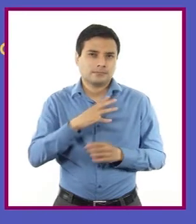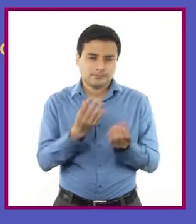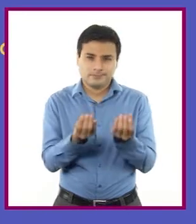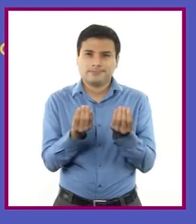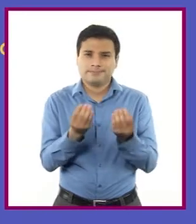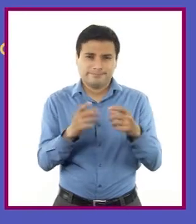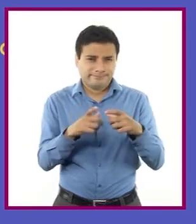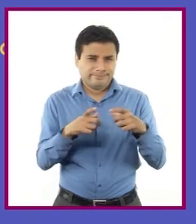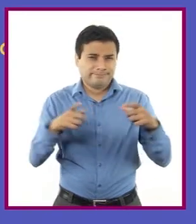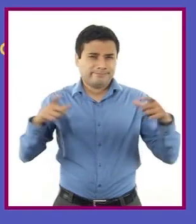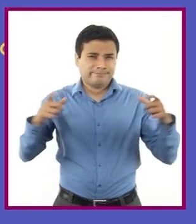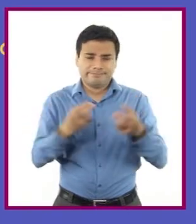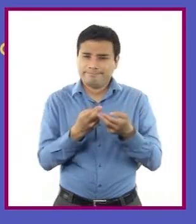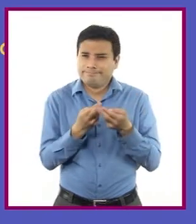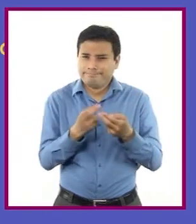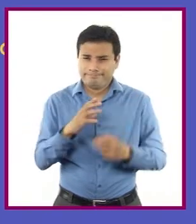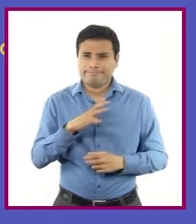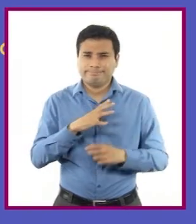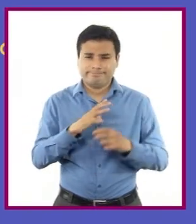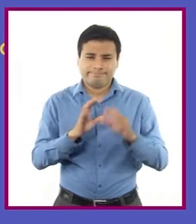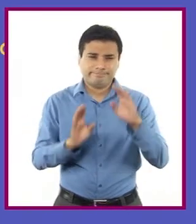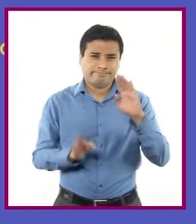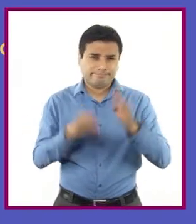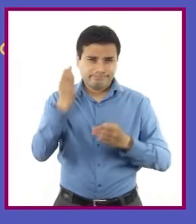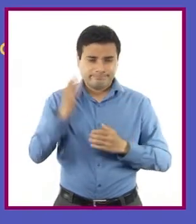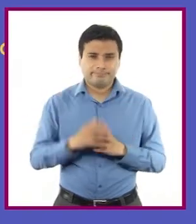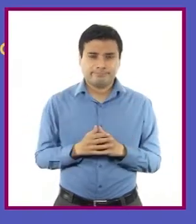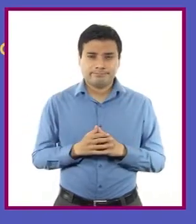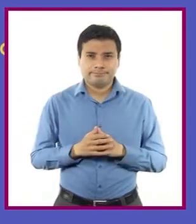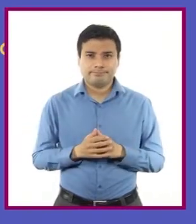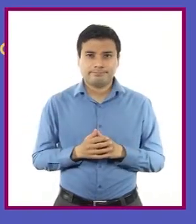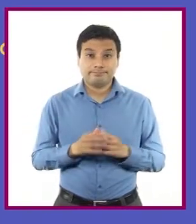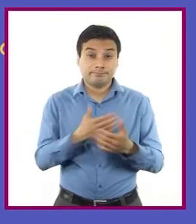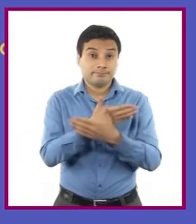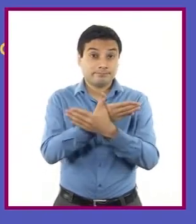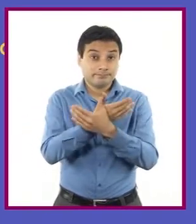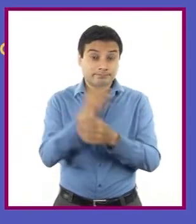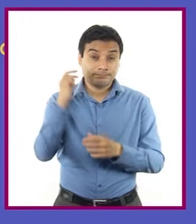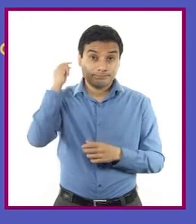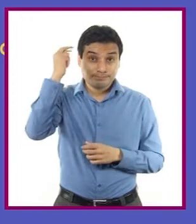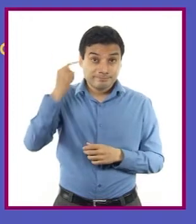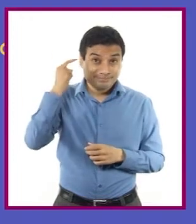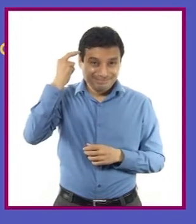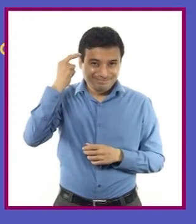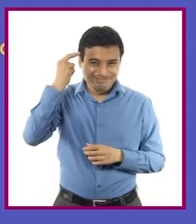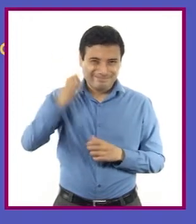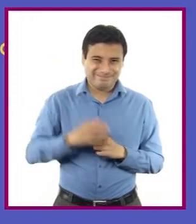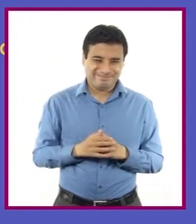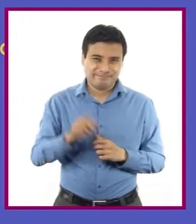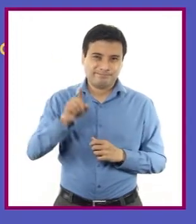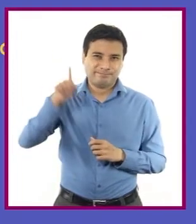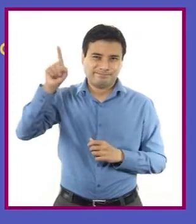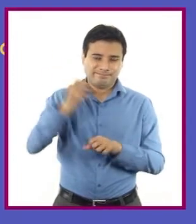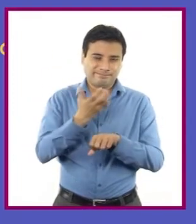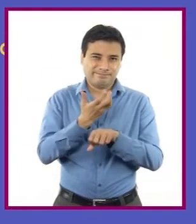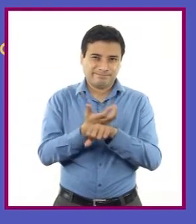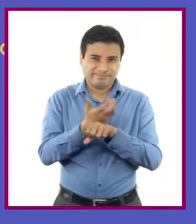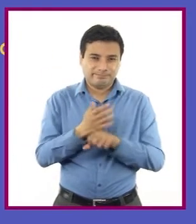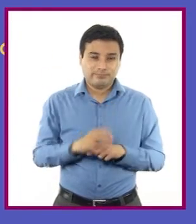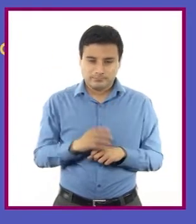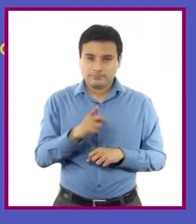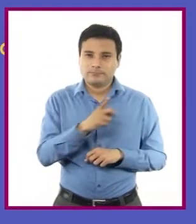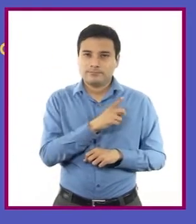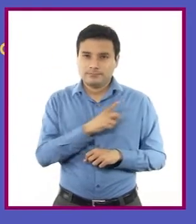y abundancia en todo el mundo. En cuanto a las monarcas de Norteamérica, es de gran importancia la conservación de las áreas